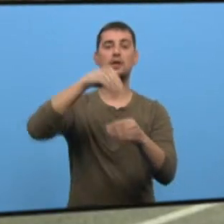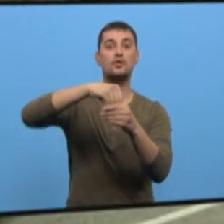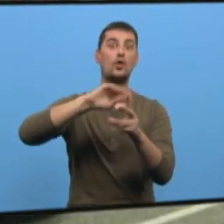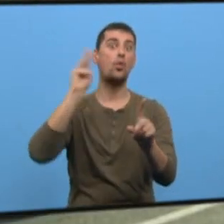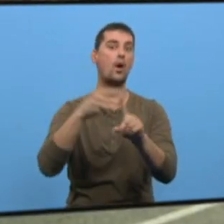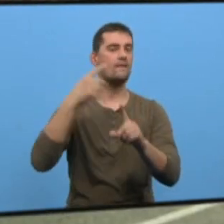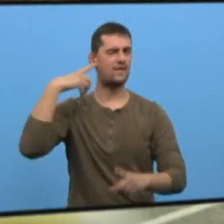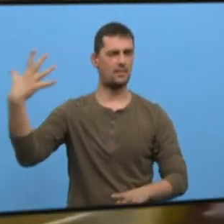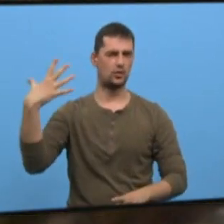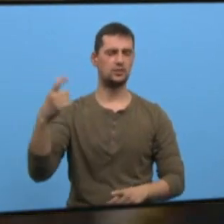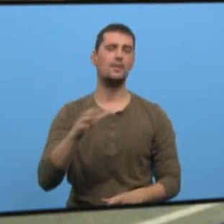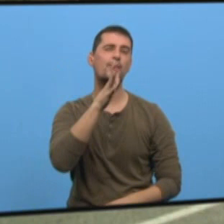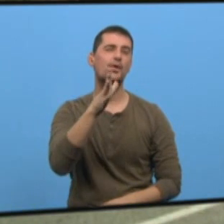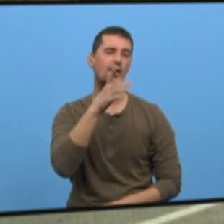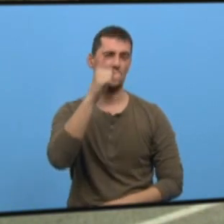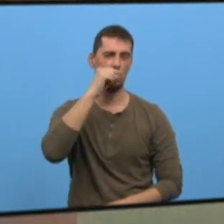má